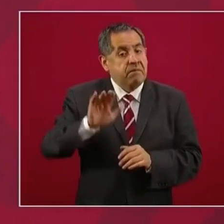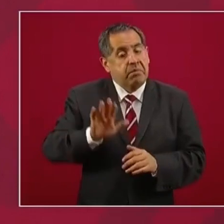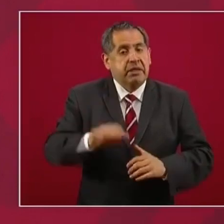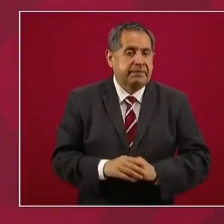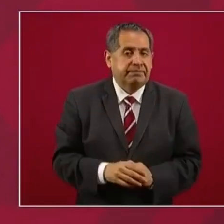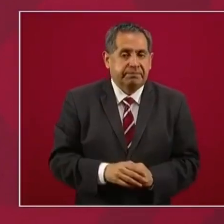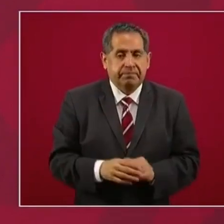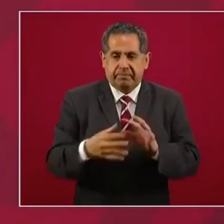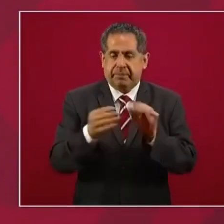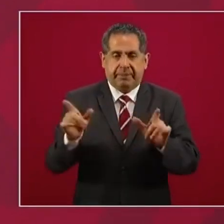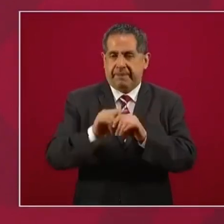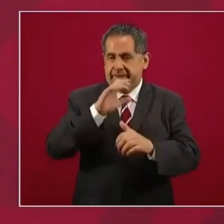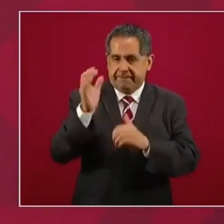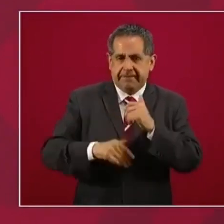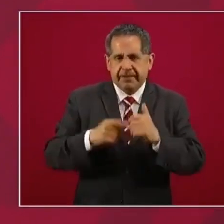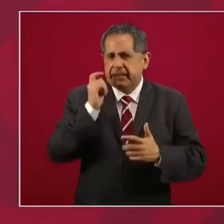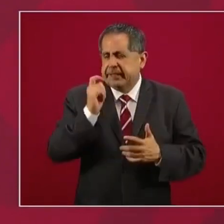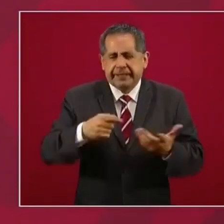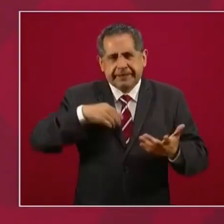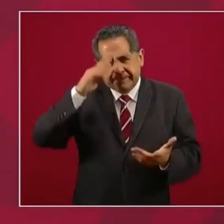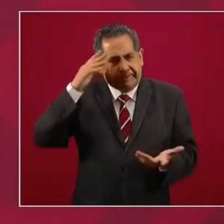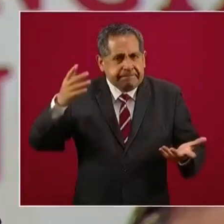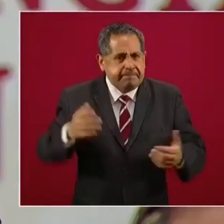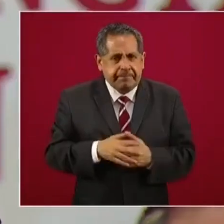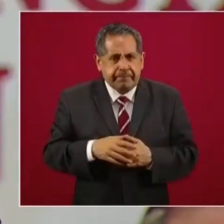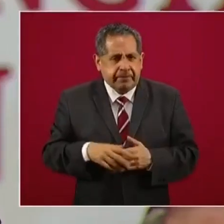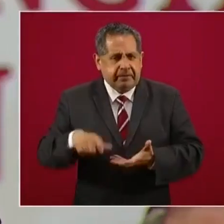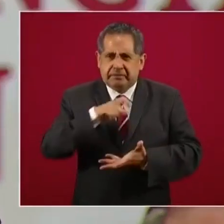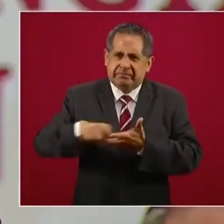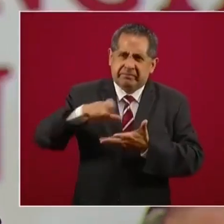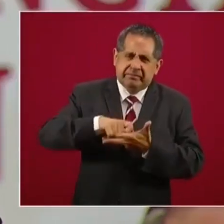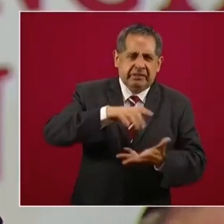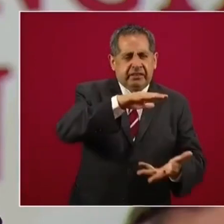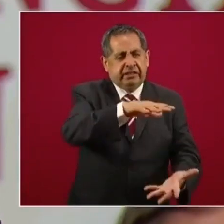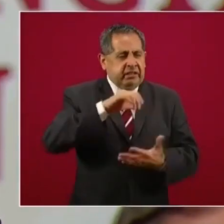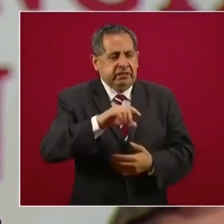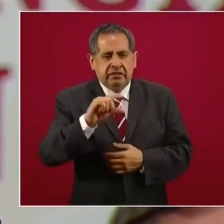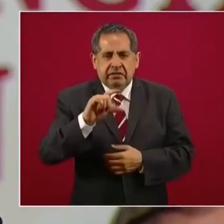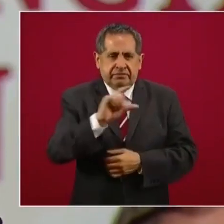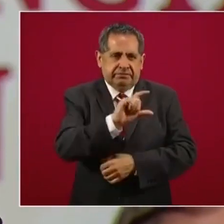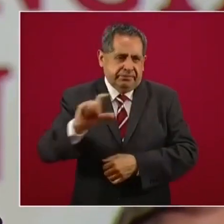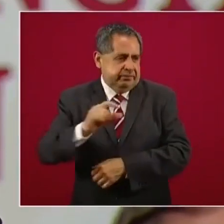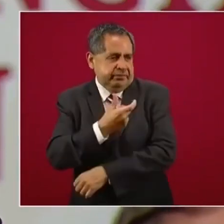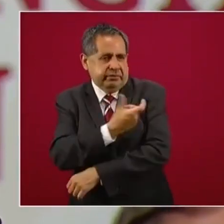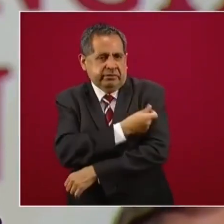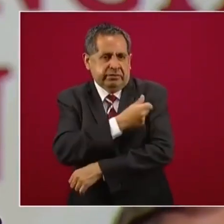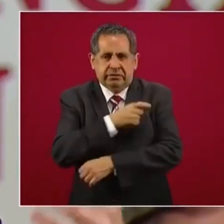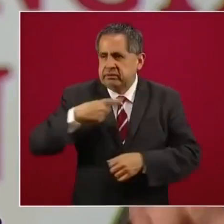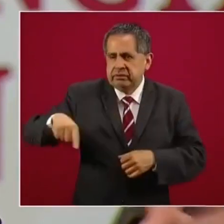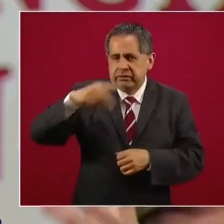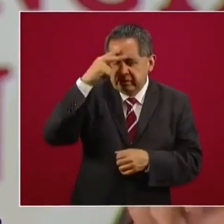Termino diciendo qué puede significar la adquisición de una vacuna para México, qué puede significar